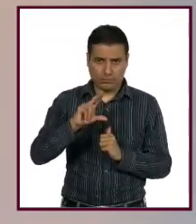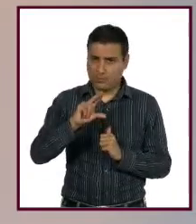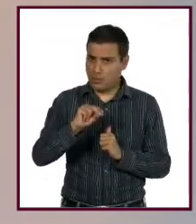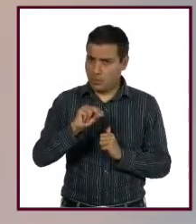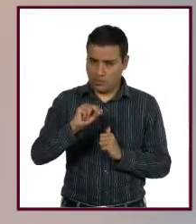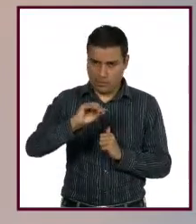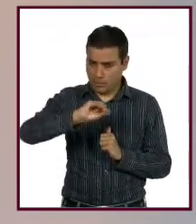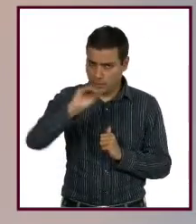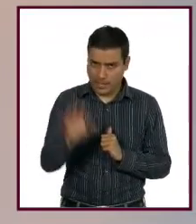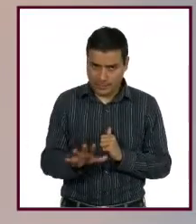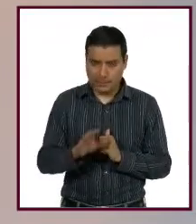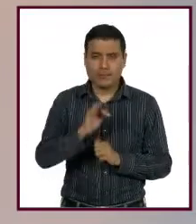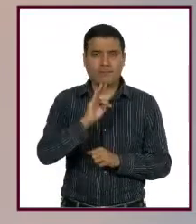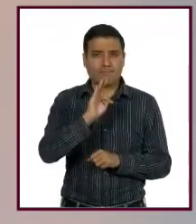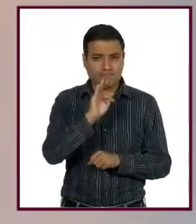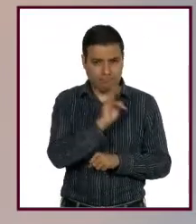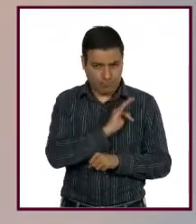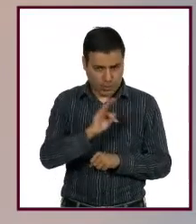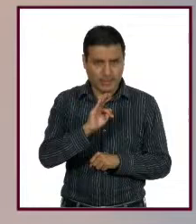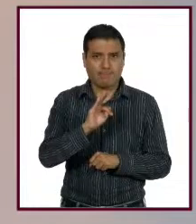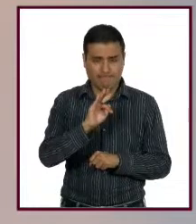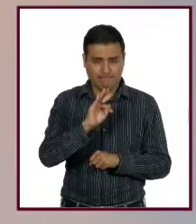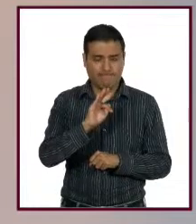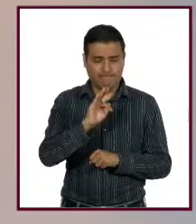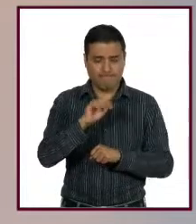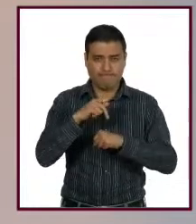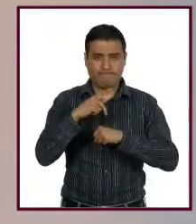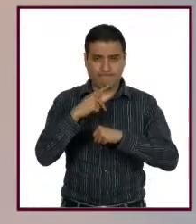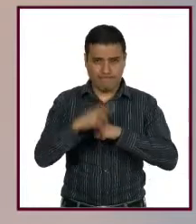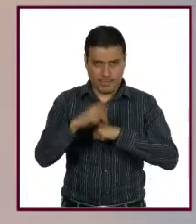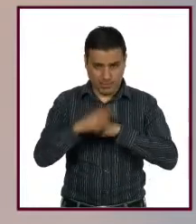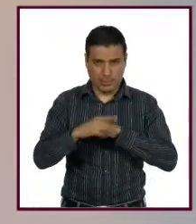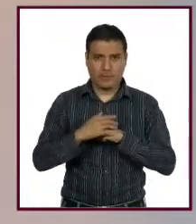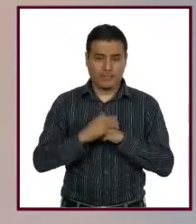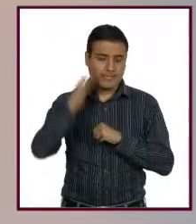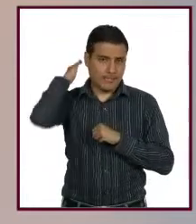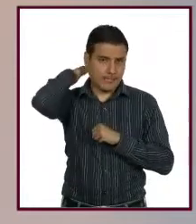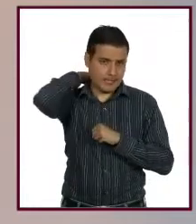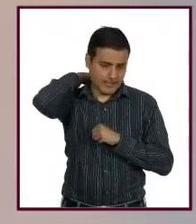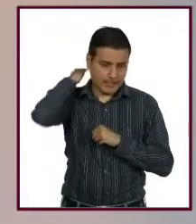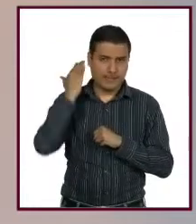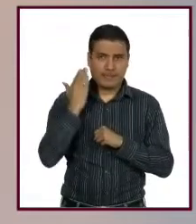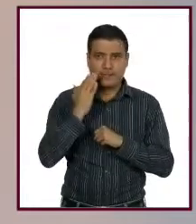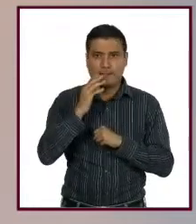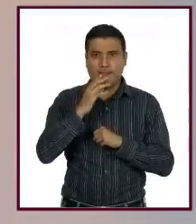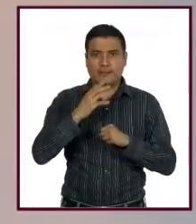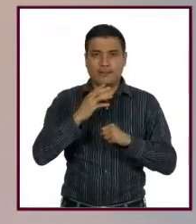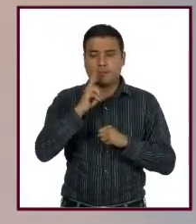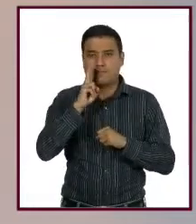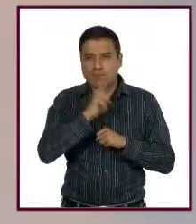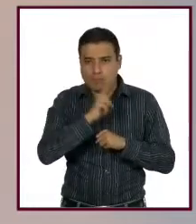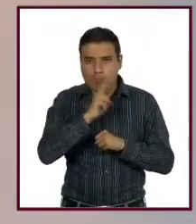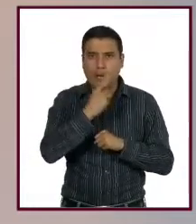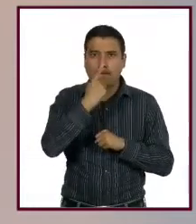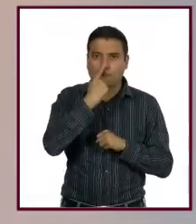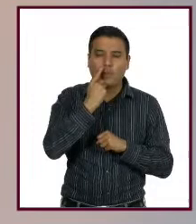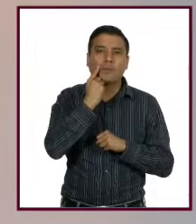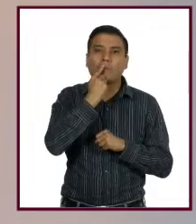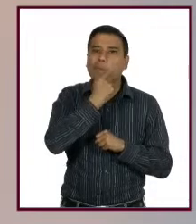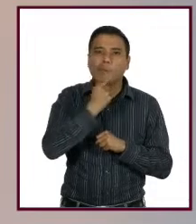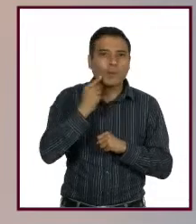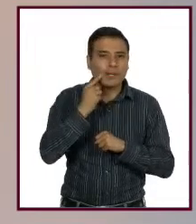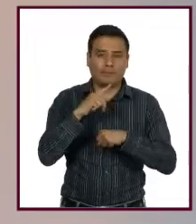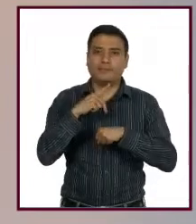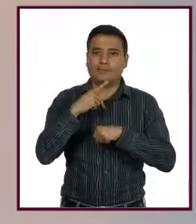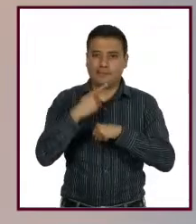pudieran llegar a provocar un daño directo a vías respiratorias, tanto superiores como nariz, boca, garganta, hasta